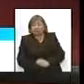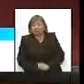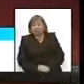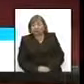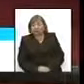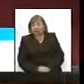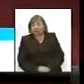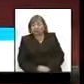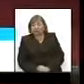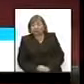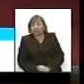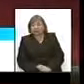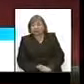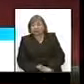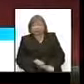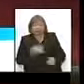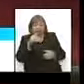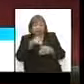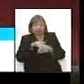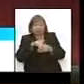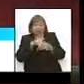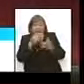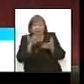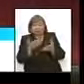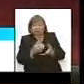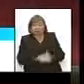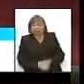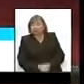de acuerdo a las votaciones,